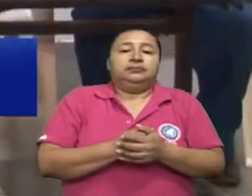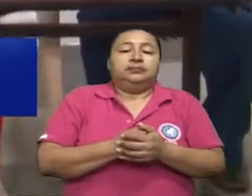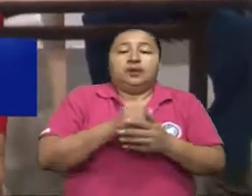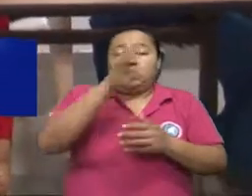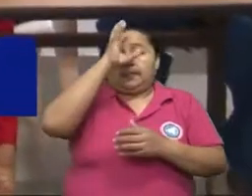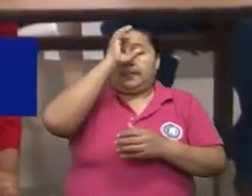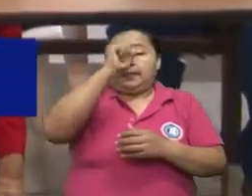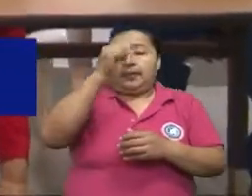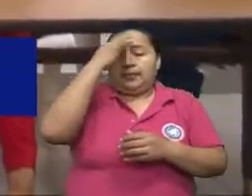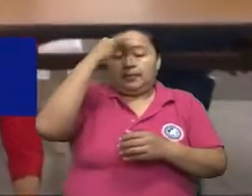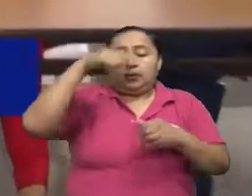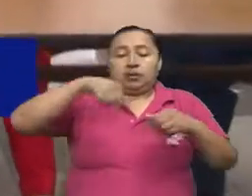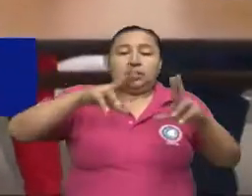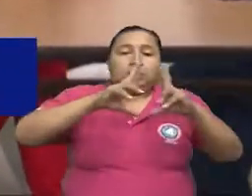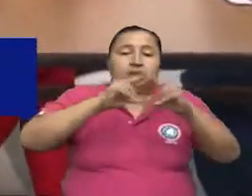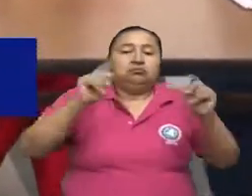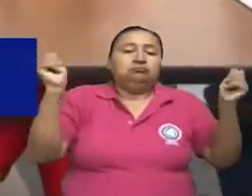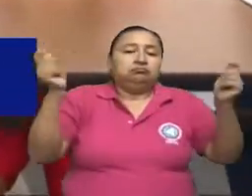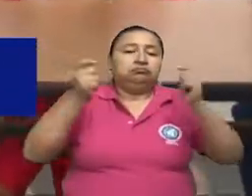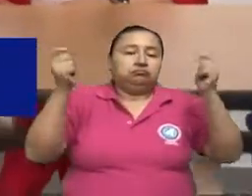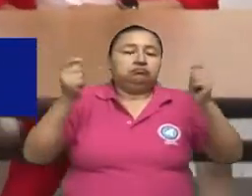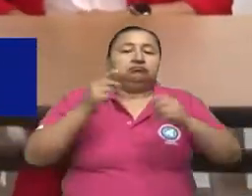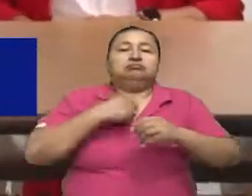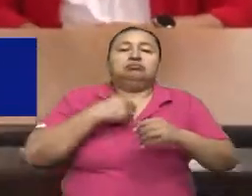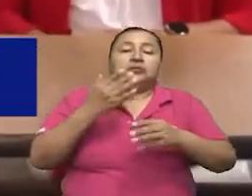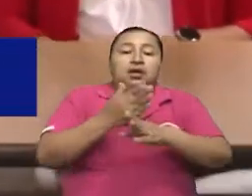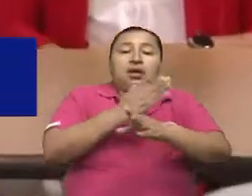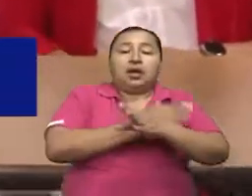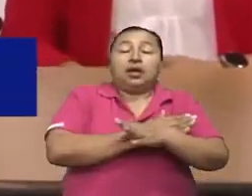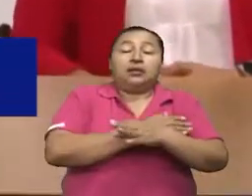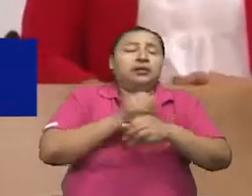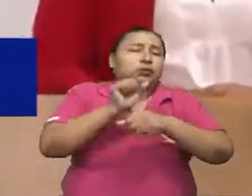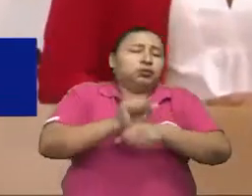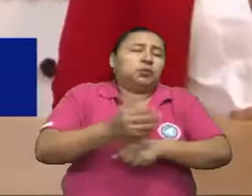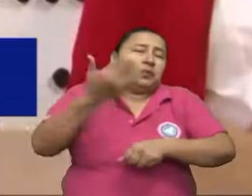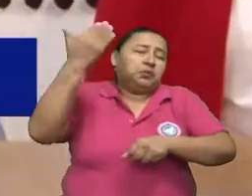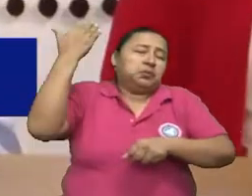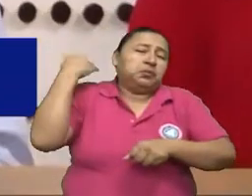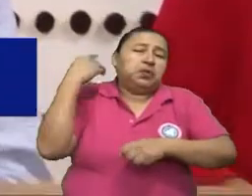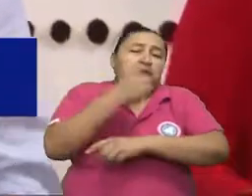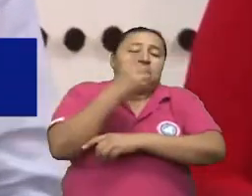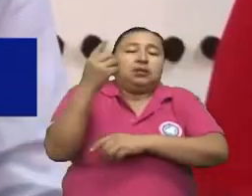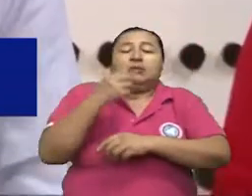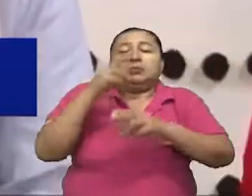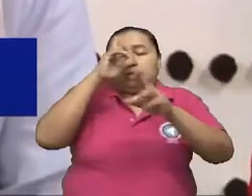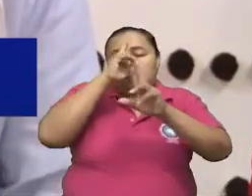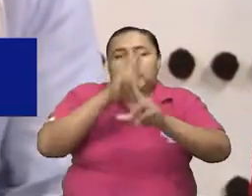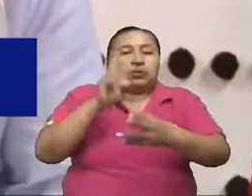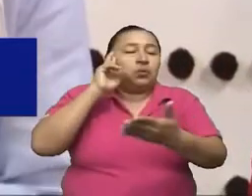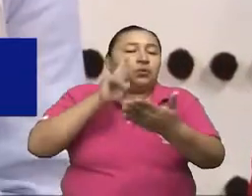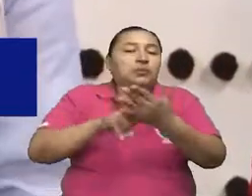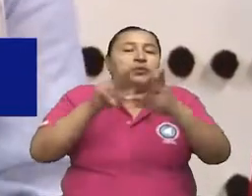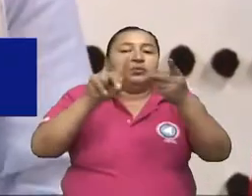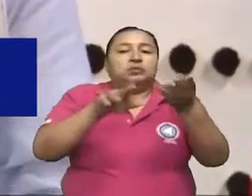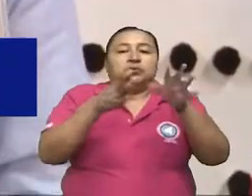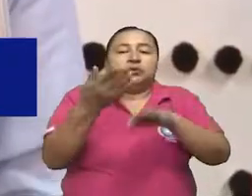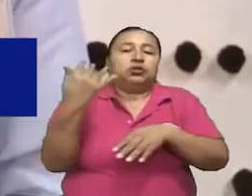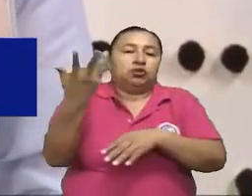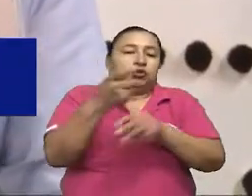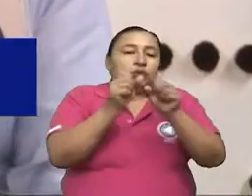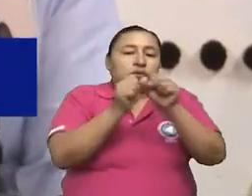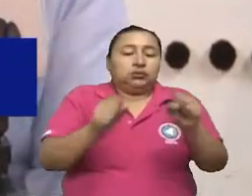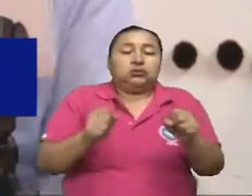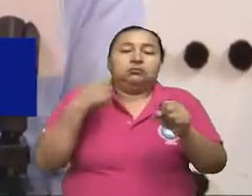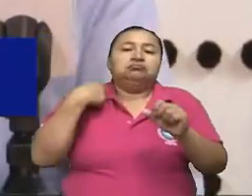Embajada de México en Nicaragua celebrará la prehispánica tradición de los días de los fieles difuntos y todos los santos,